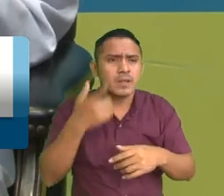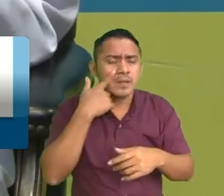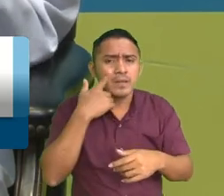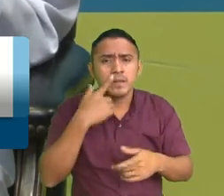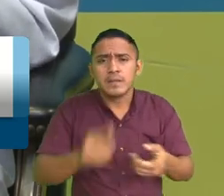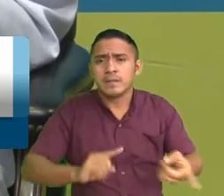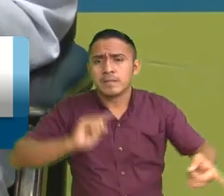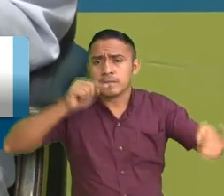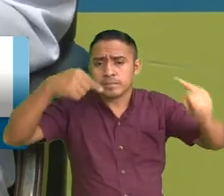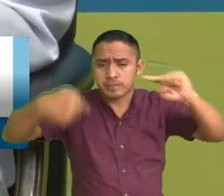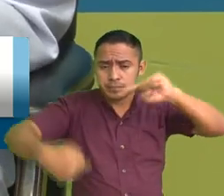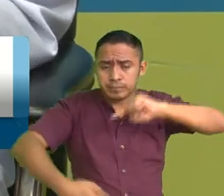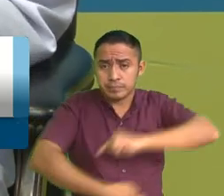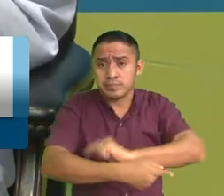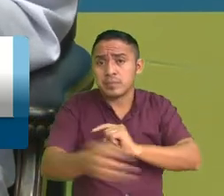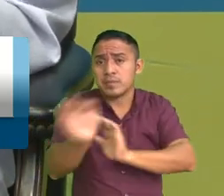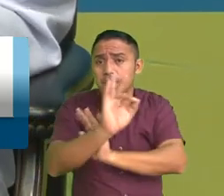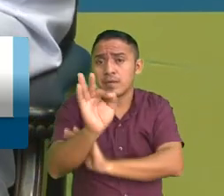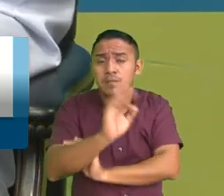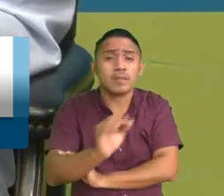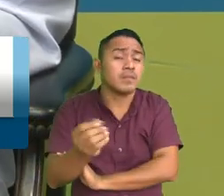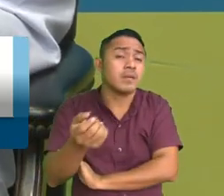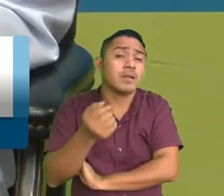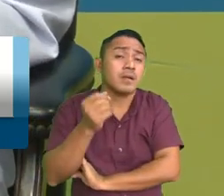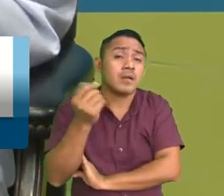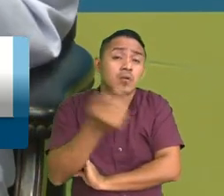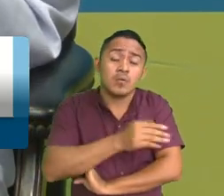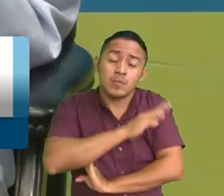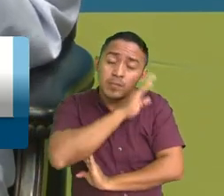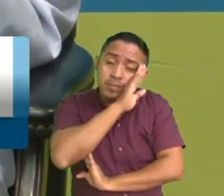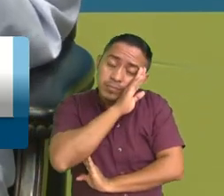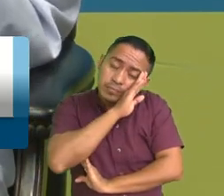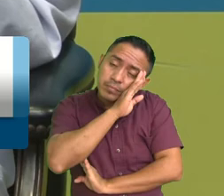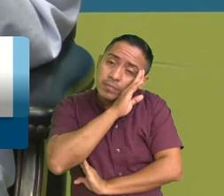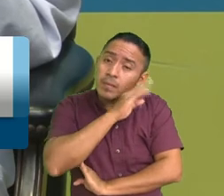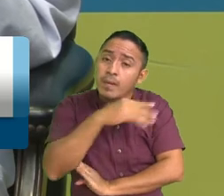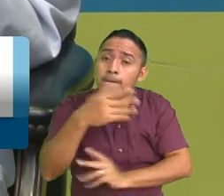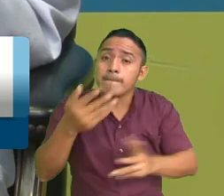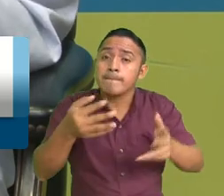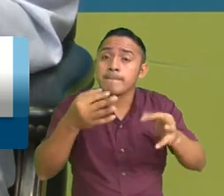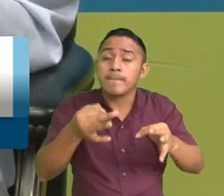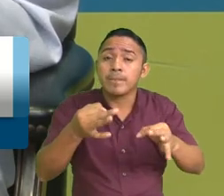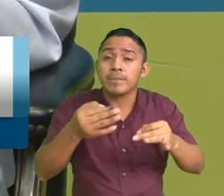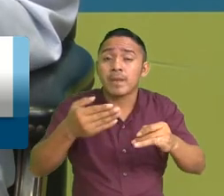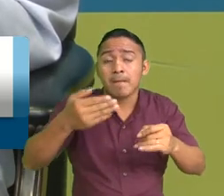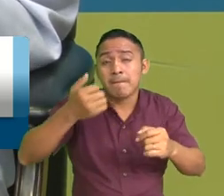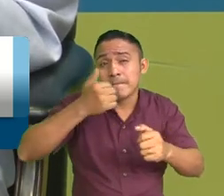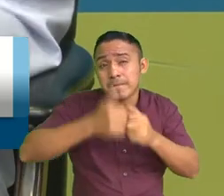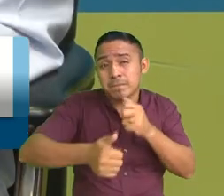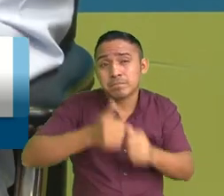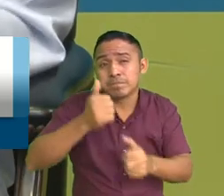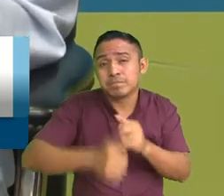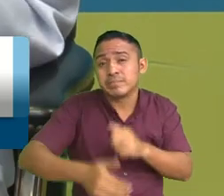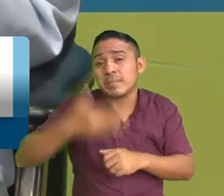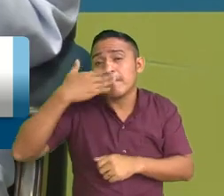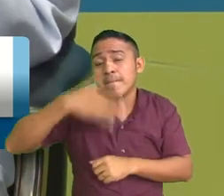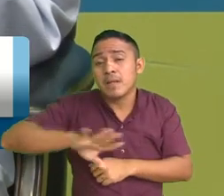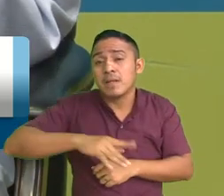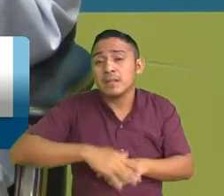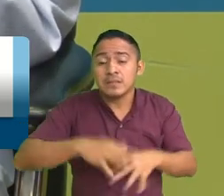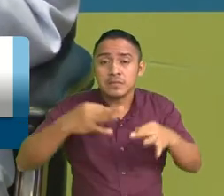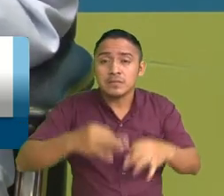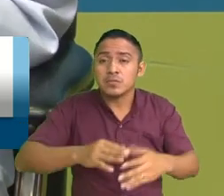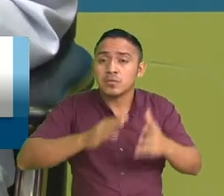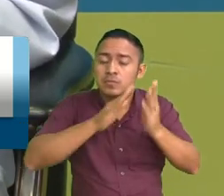cambia la estructura del sueño, del ciclo del sueño, y lo hace más malo. Entonces no terminas de dormir